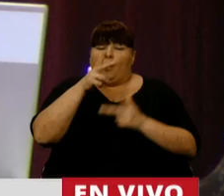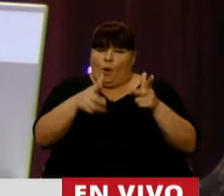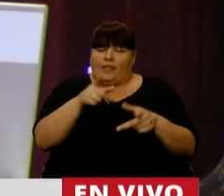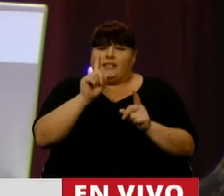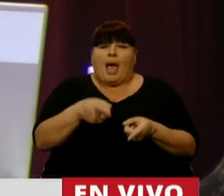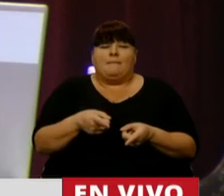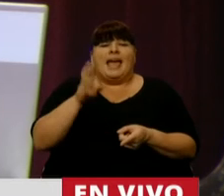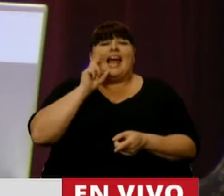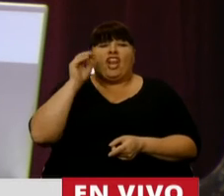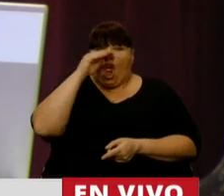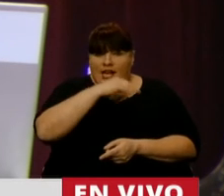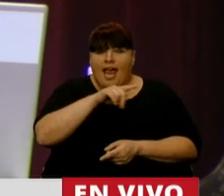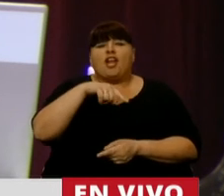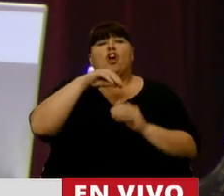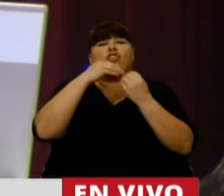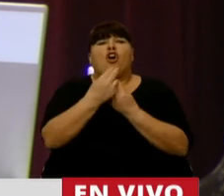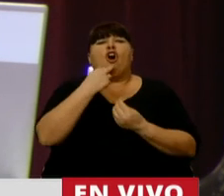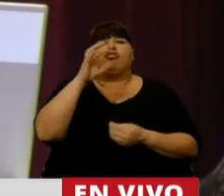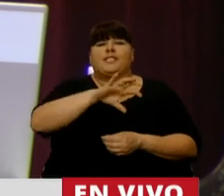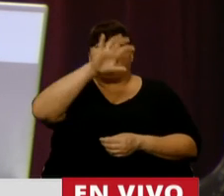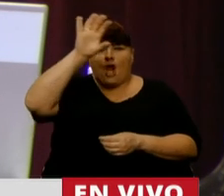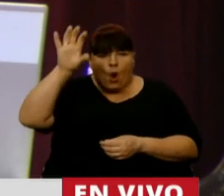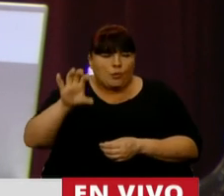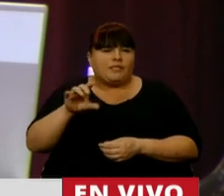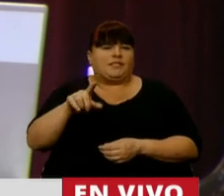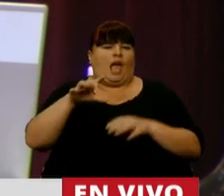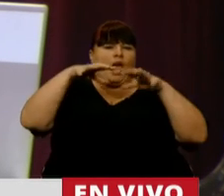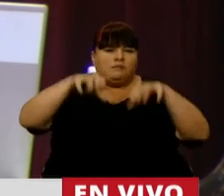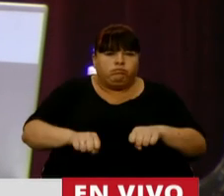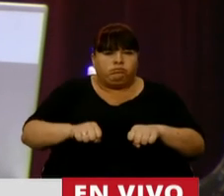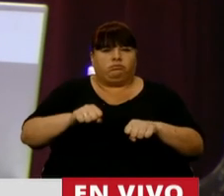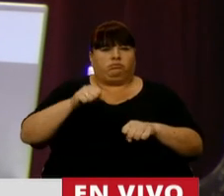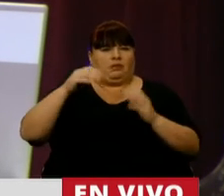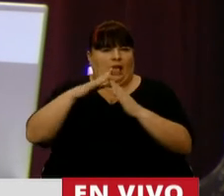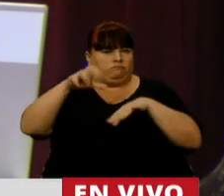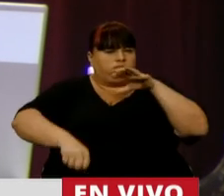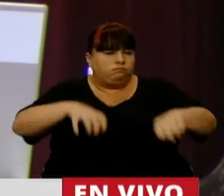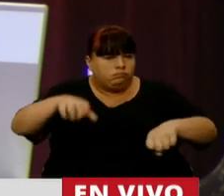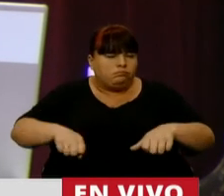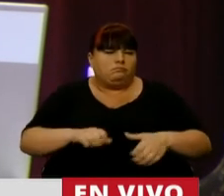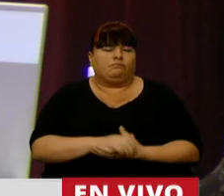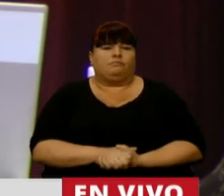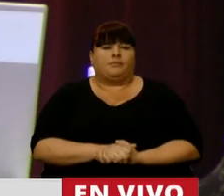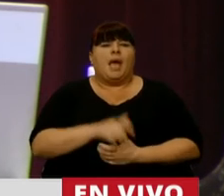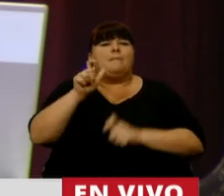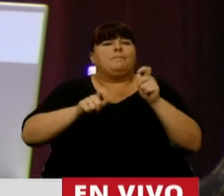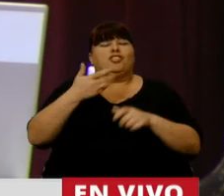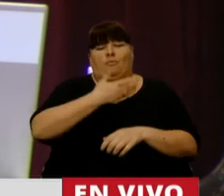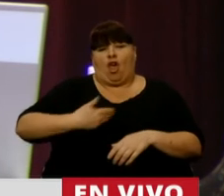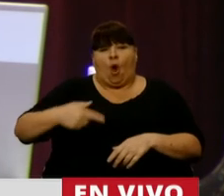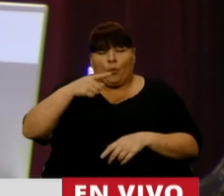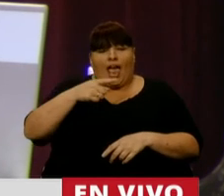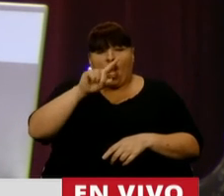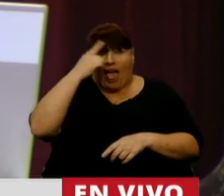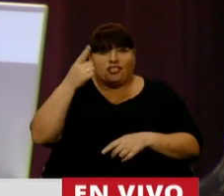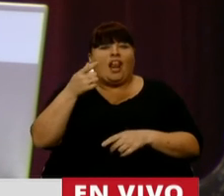decirle que además de Río Negro hay otras 11 provincias donde se vienen dando tomas y usurpaciones con funcionarios nacionales promoviendo